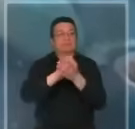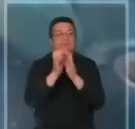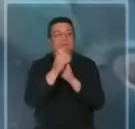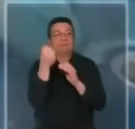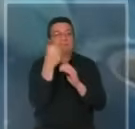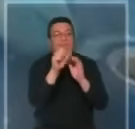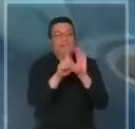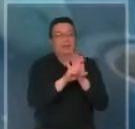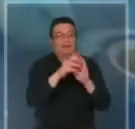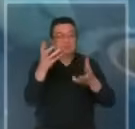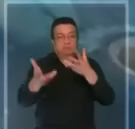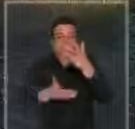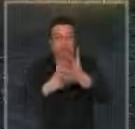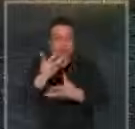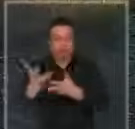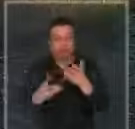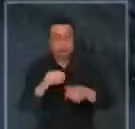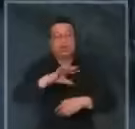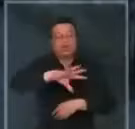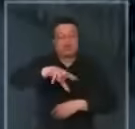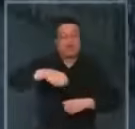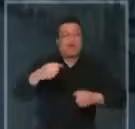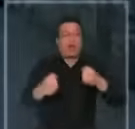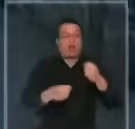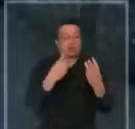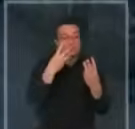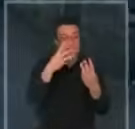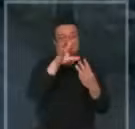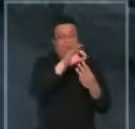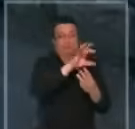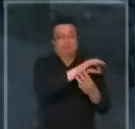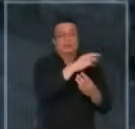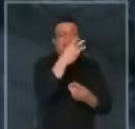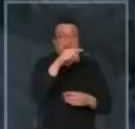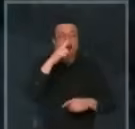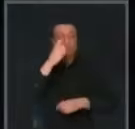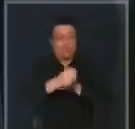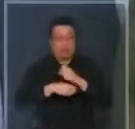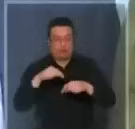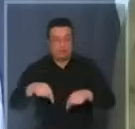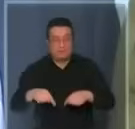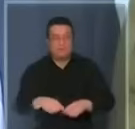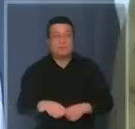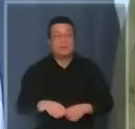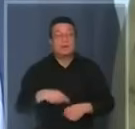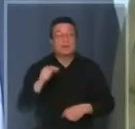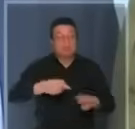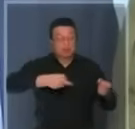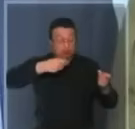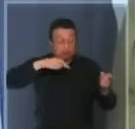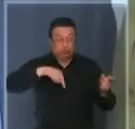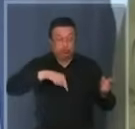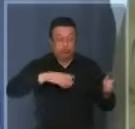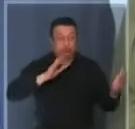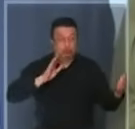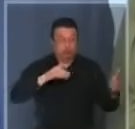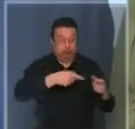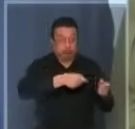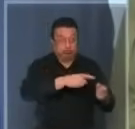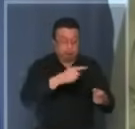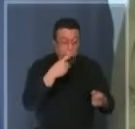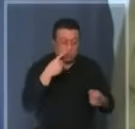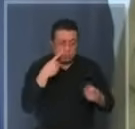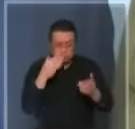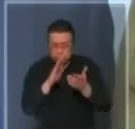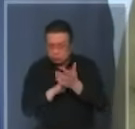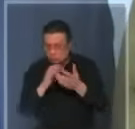ilícita, incendio y robo de vehículos. Eso a principios de este año. Las armas utilizadas corresponderían, según todo lo que hemos podido